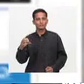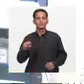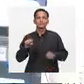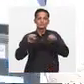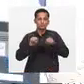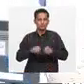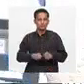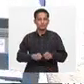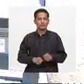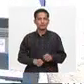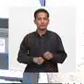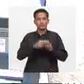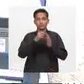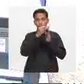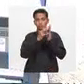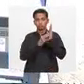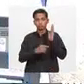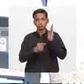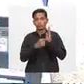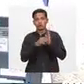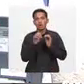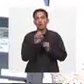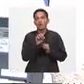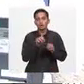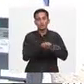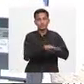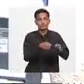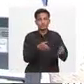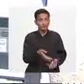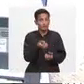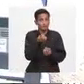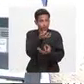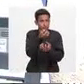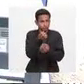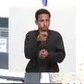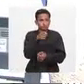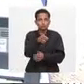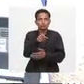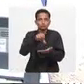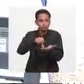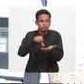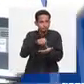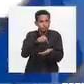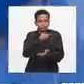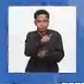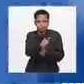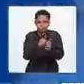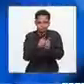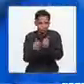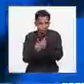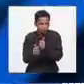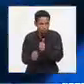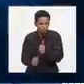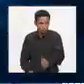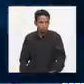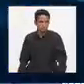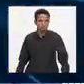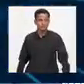www.cne.gov.co acercarse a una de las mesas de información electoral en su